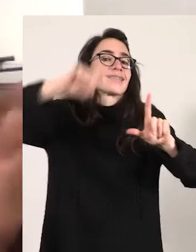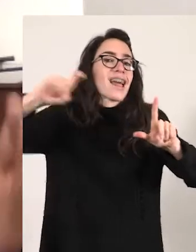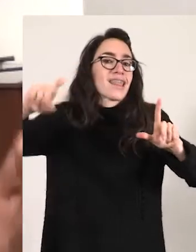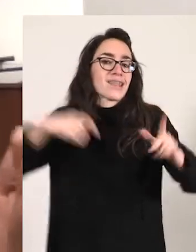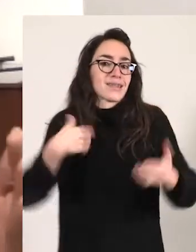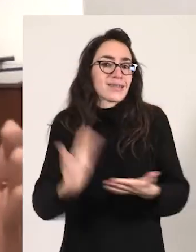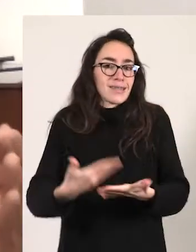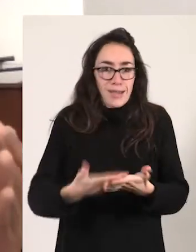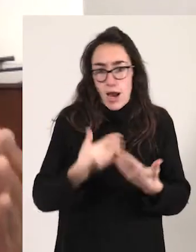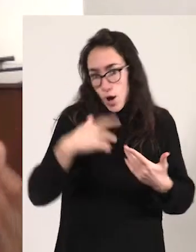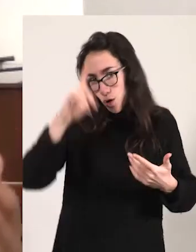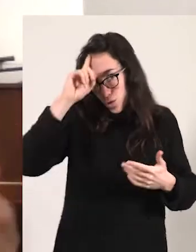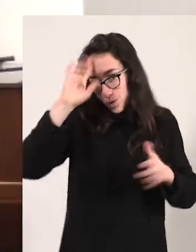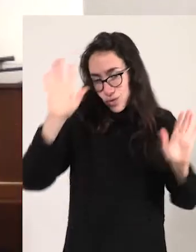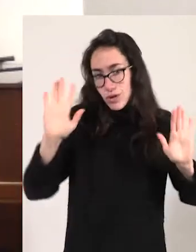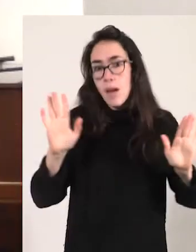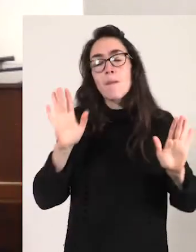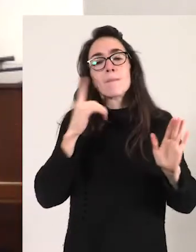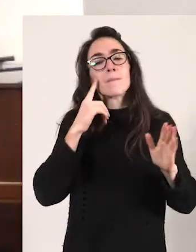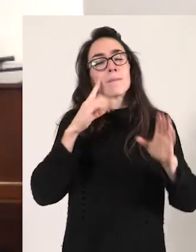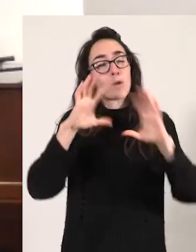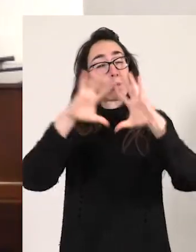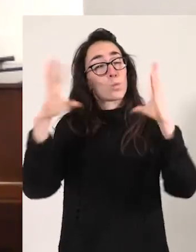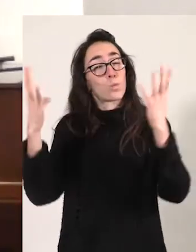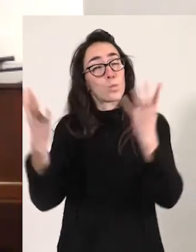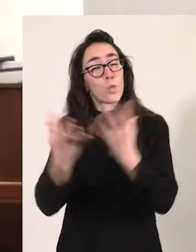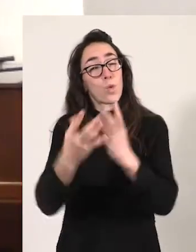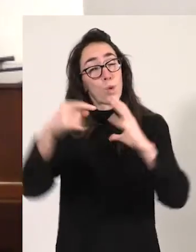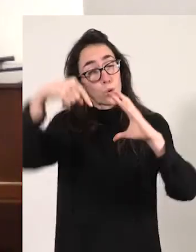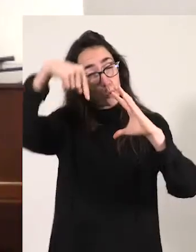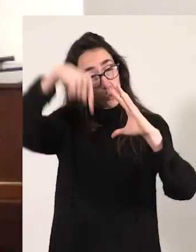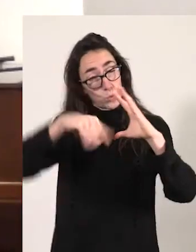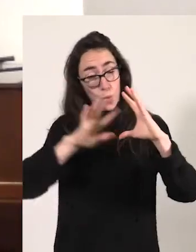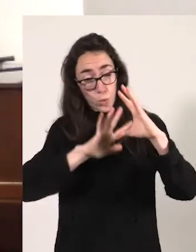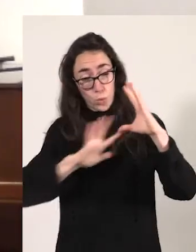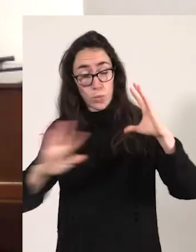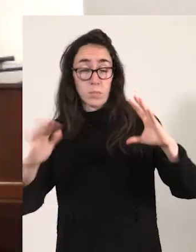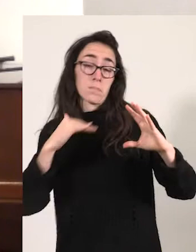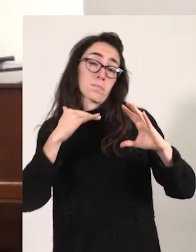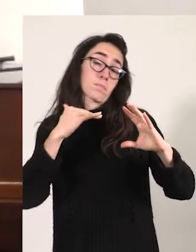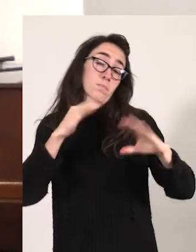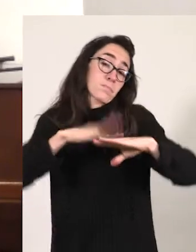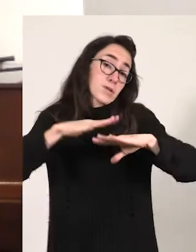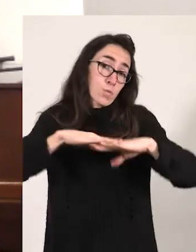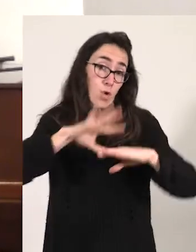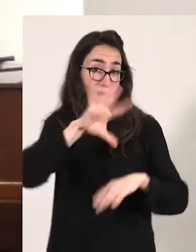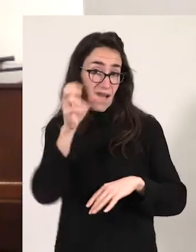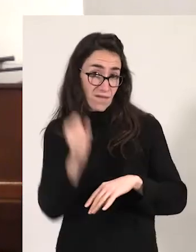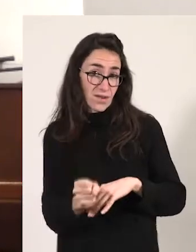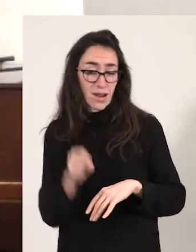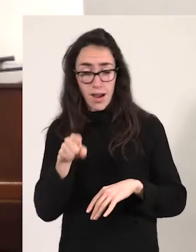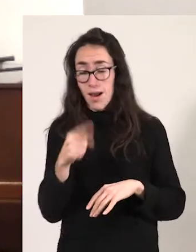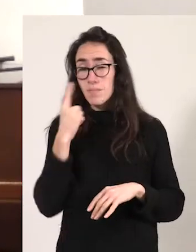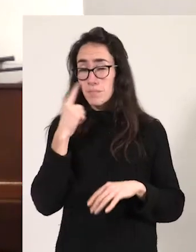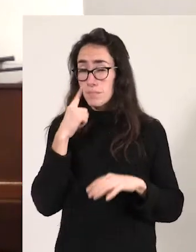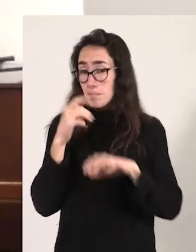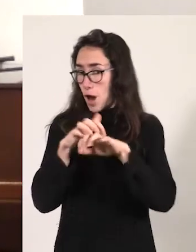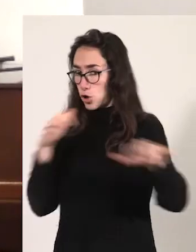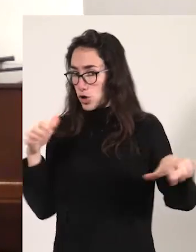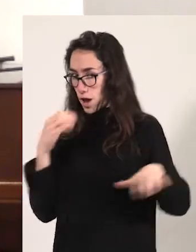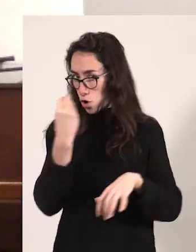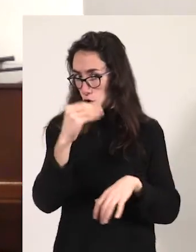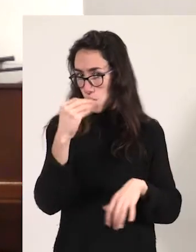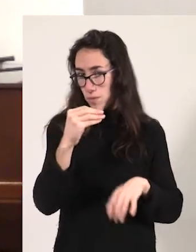No tengo las estadísticas de mi portal, obviamente, pero sí que sucede, por ejemplo, que del sur del mundo, por lo menos del continente africano, teniendo en cuenta